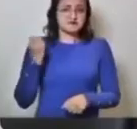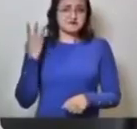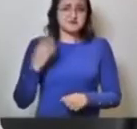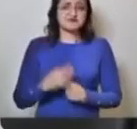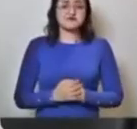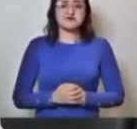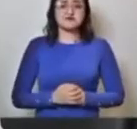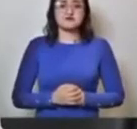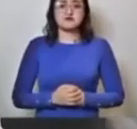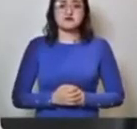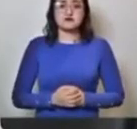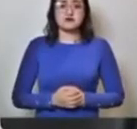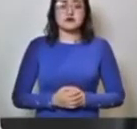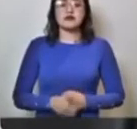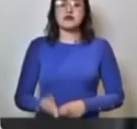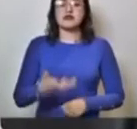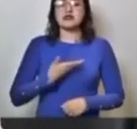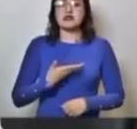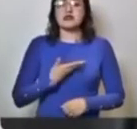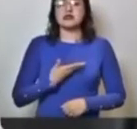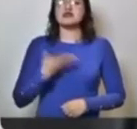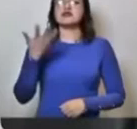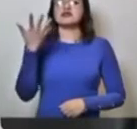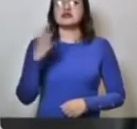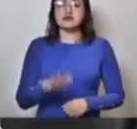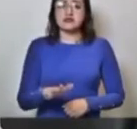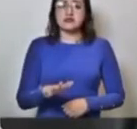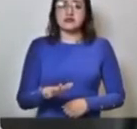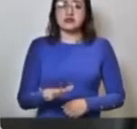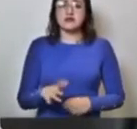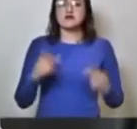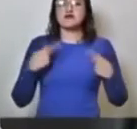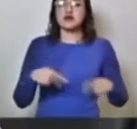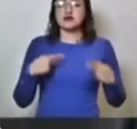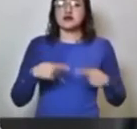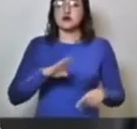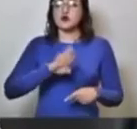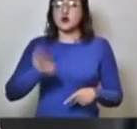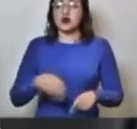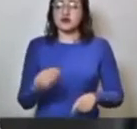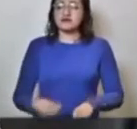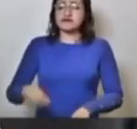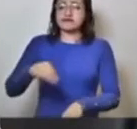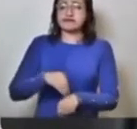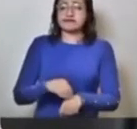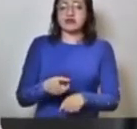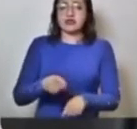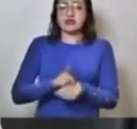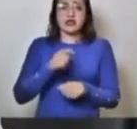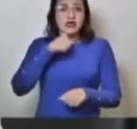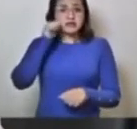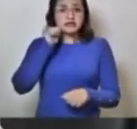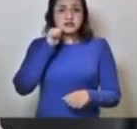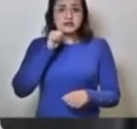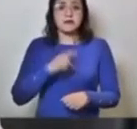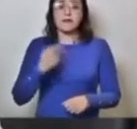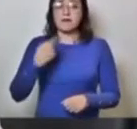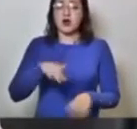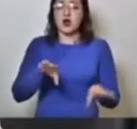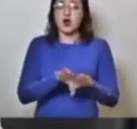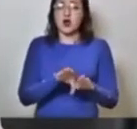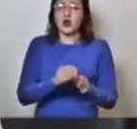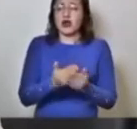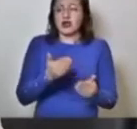tenemos 10 defunciones más en relación al día de ayer pero como bien